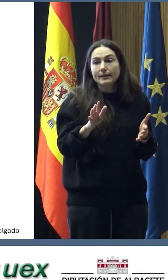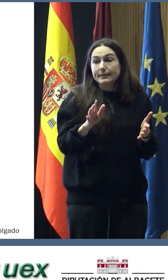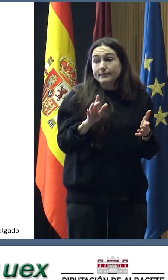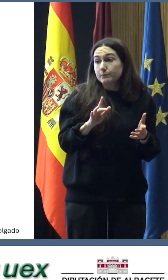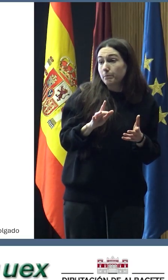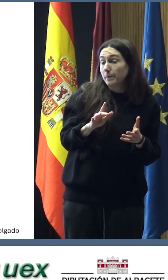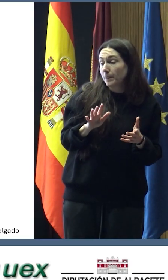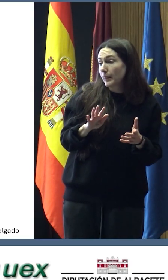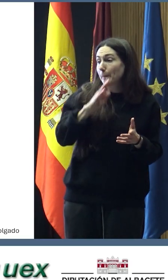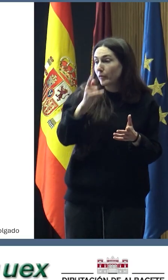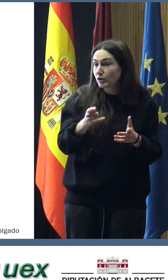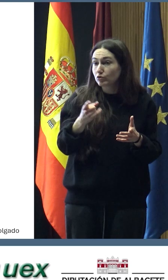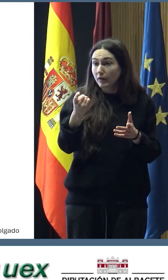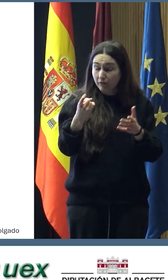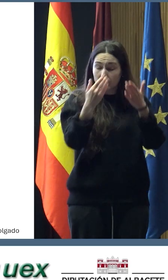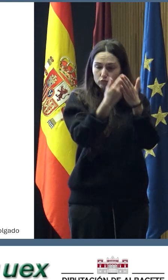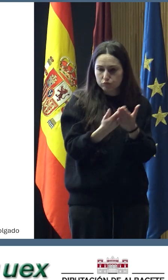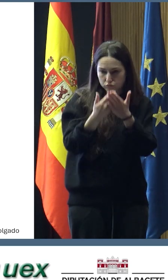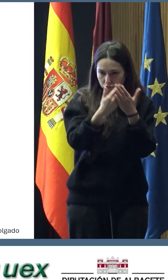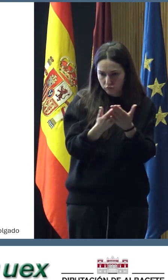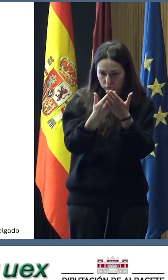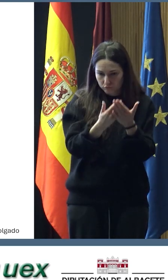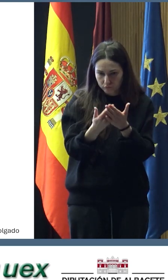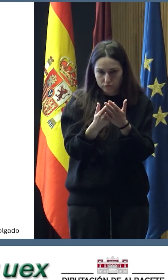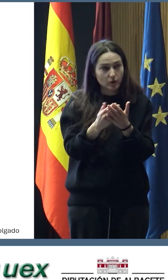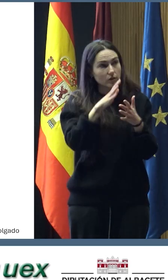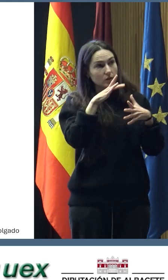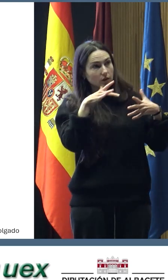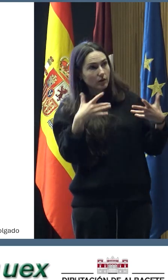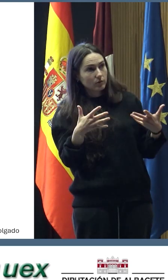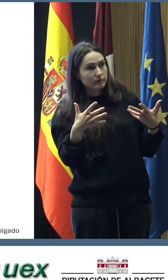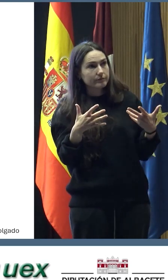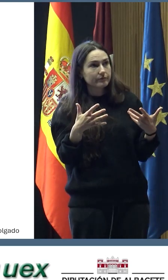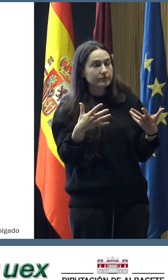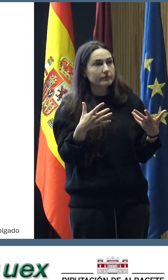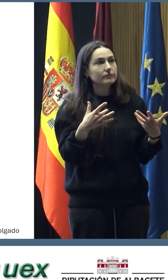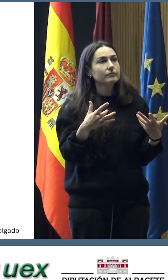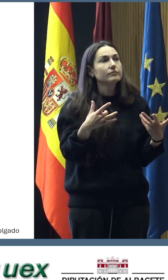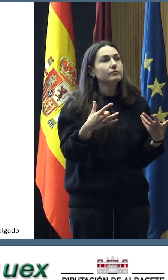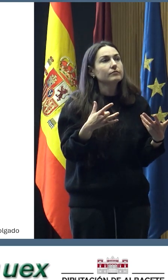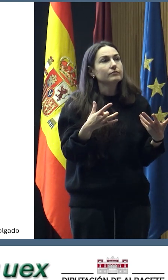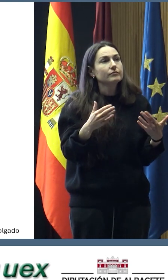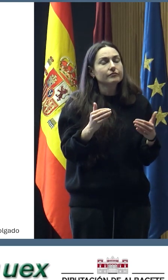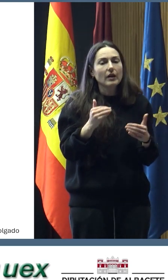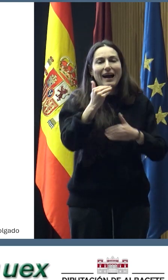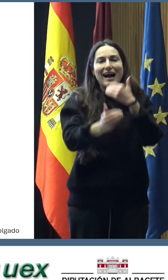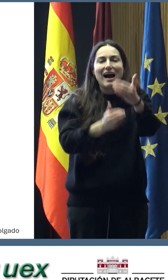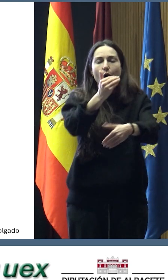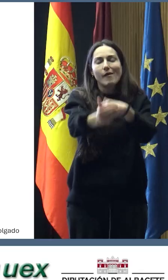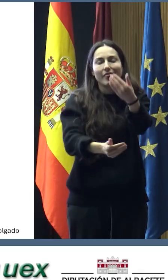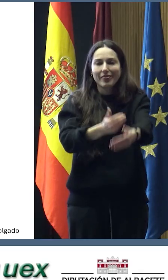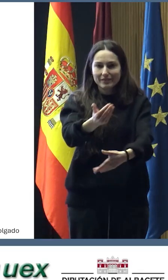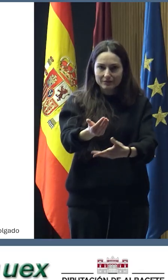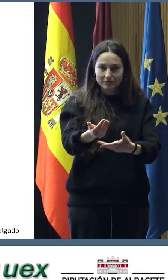de estudiarlo. Y bueno, y ahora pues los avances, ¿no?, que se están